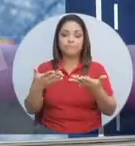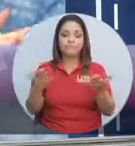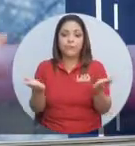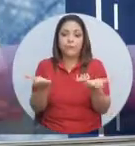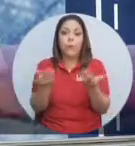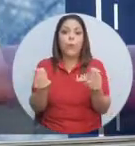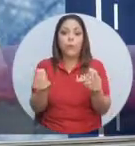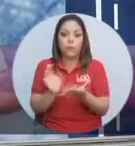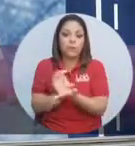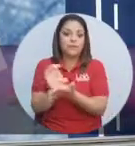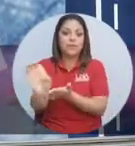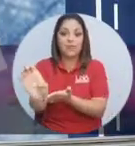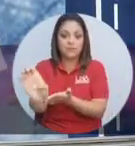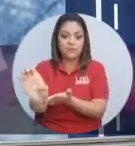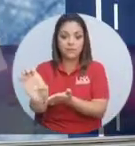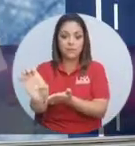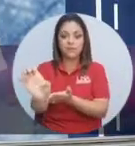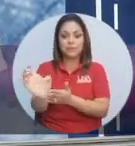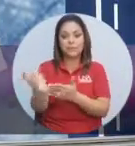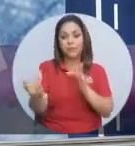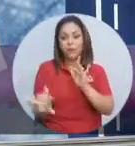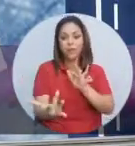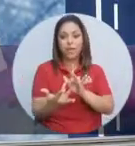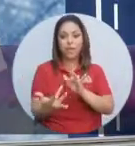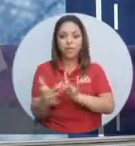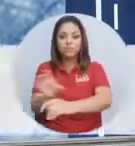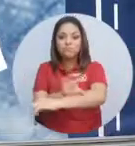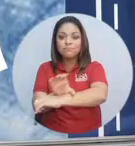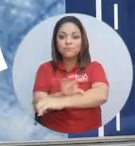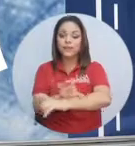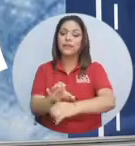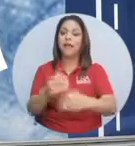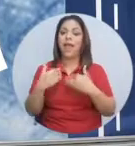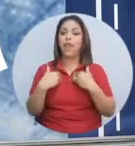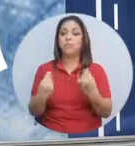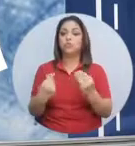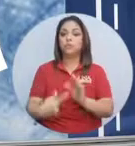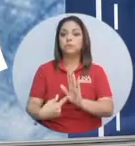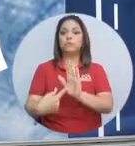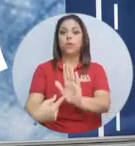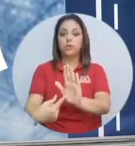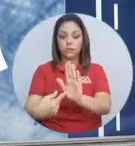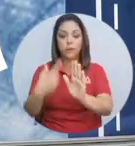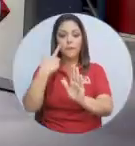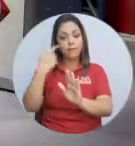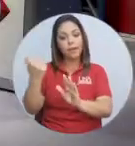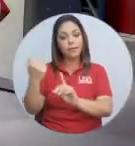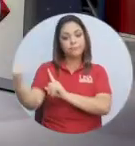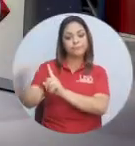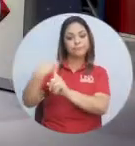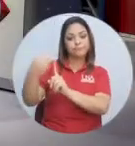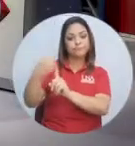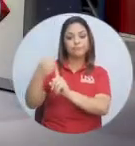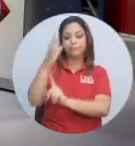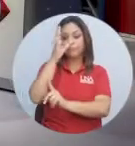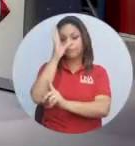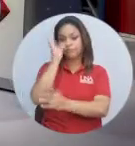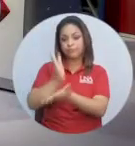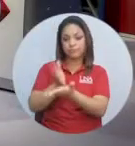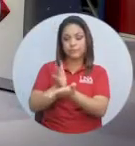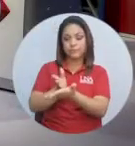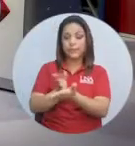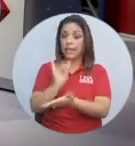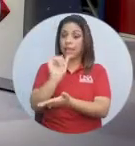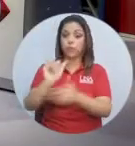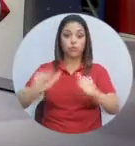no puedes evitar tener ese contacto y por ende estás todavía más expuesto al tema del ciberbullying. Todo un reto